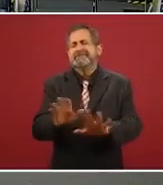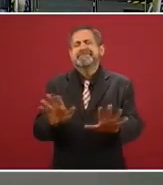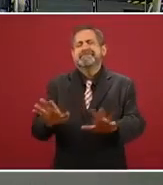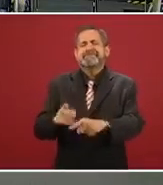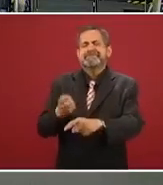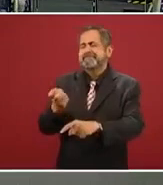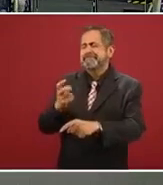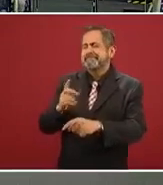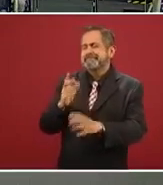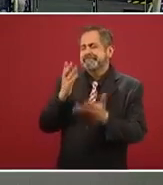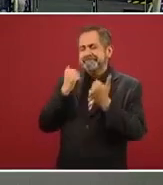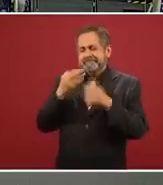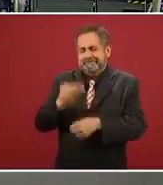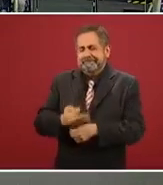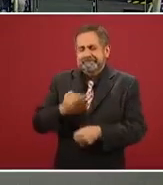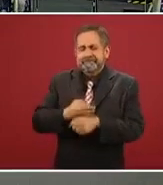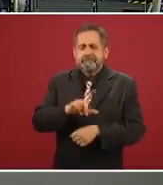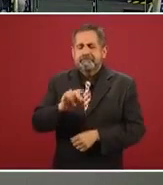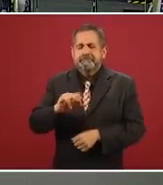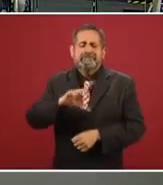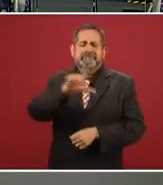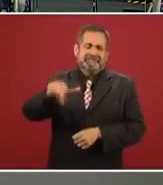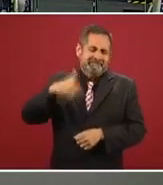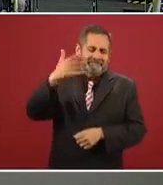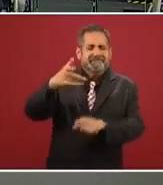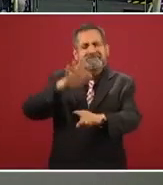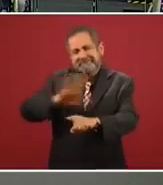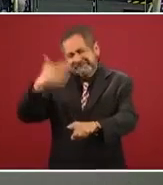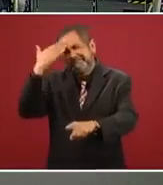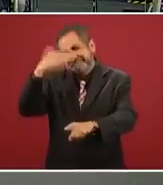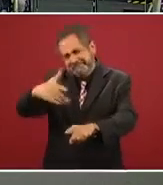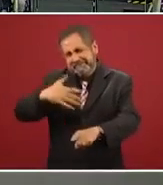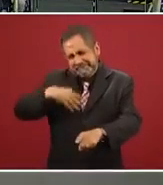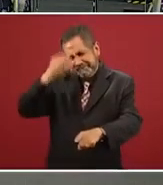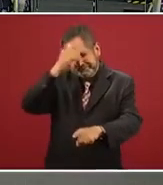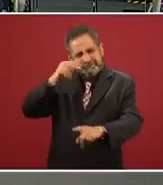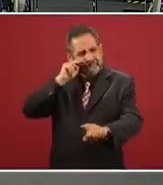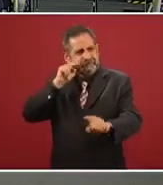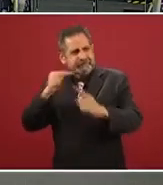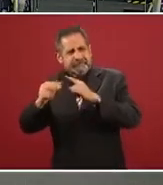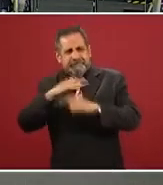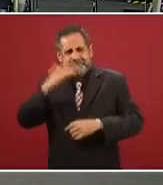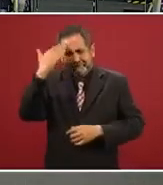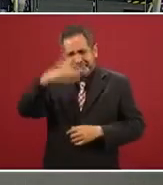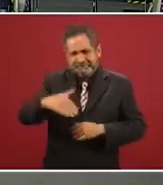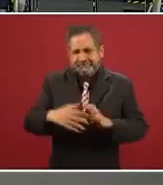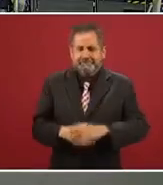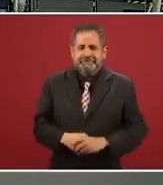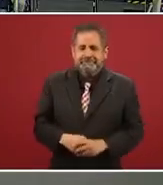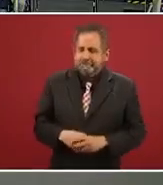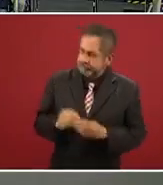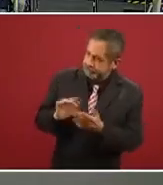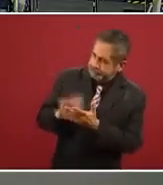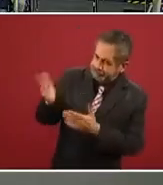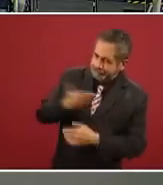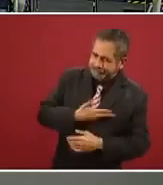ahora, me puede dar su opinión. Ahora no, más adelante. Ya ustedes conocen cuál es mi punto de vista. Muchas gracias, presidente. Le agradezco.